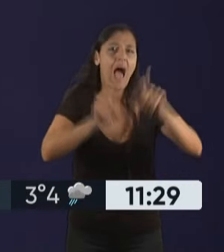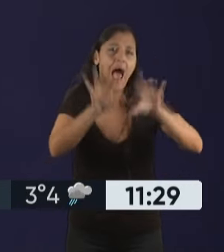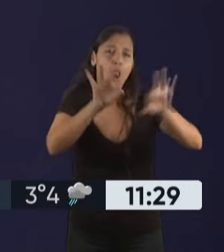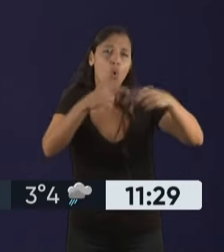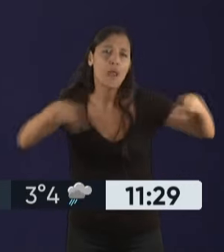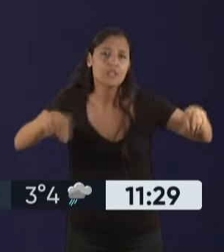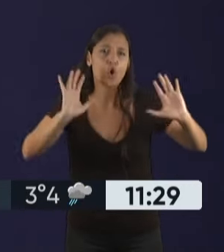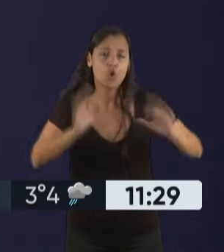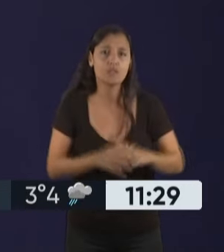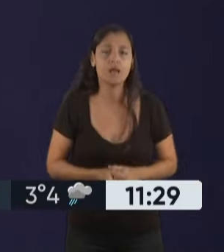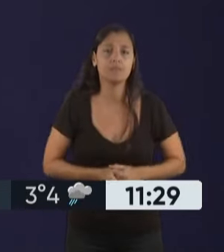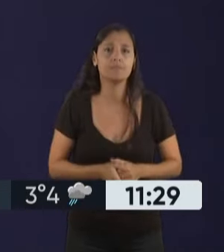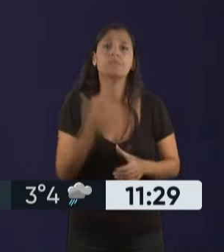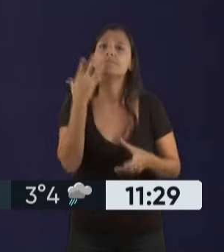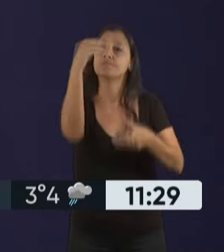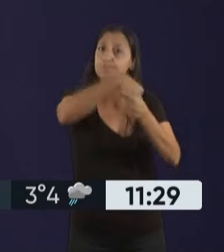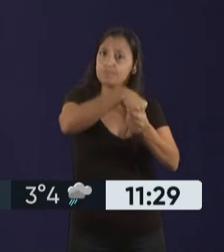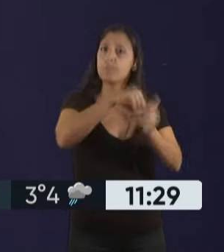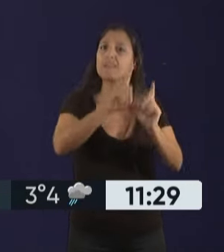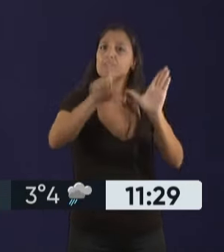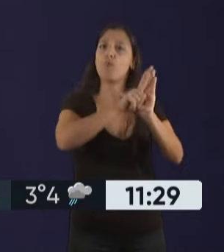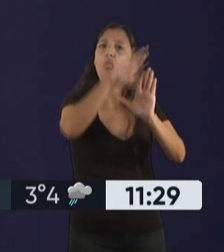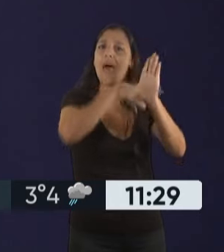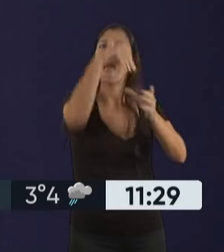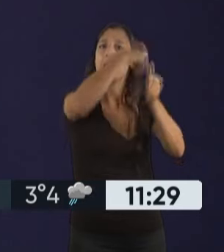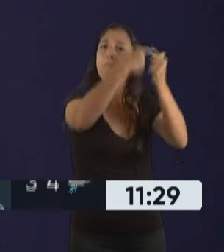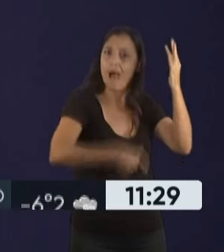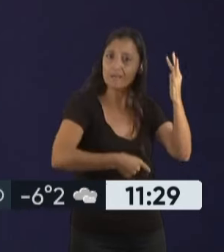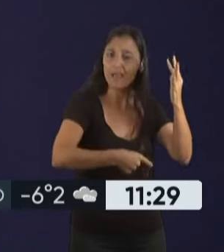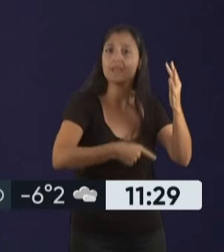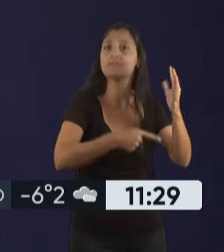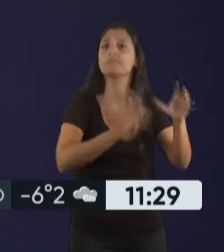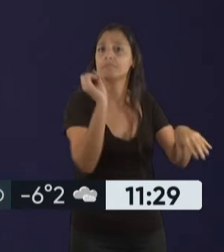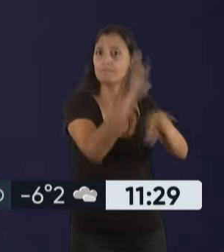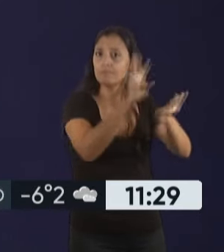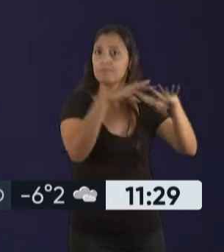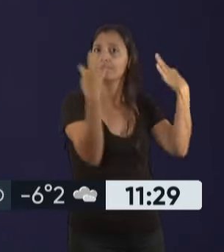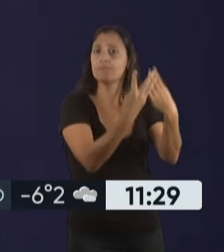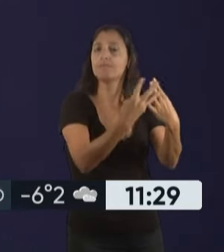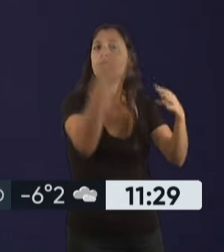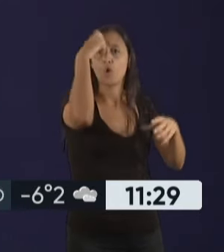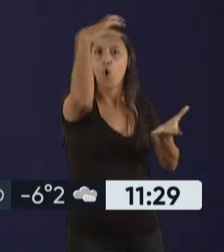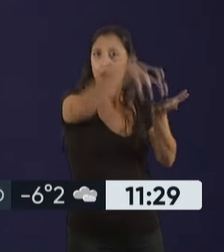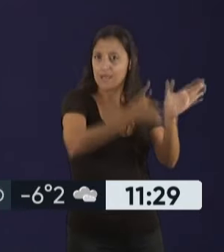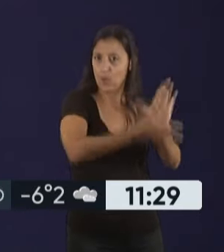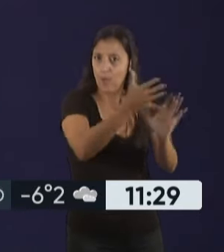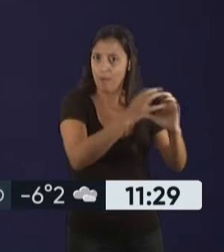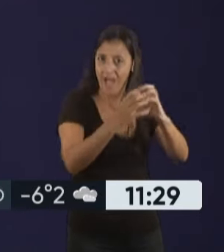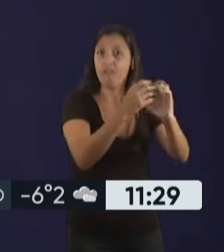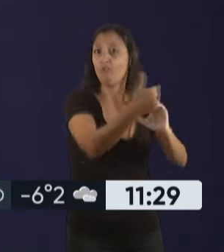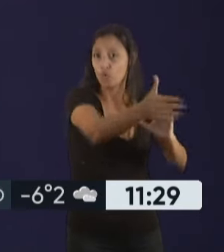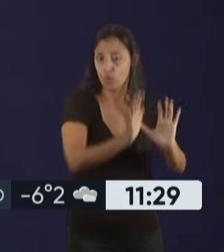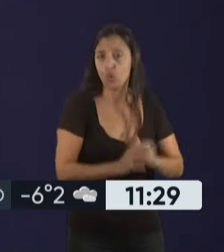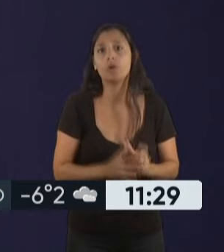puede ser de lo que puede estar incluido en la en la ley base que se discuta en el congreso en el futuro